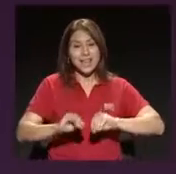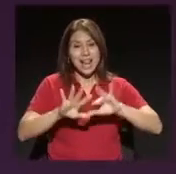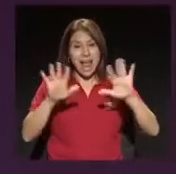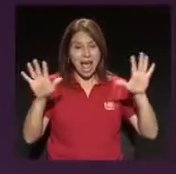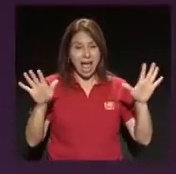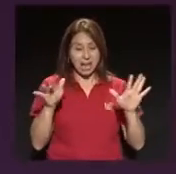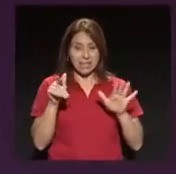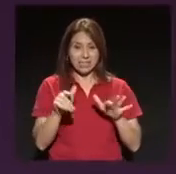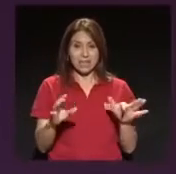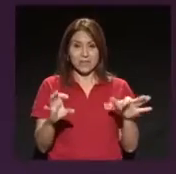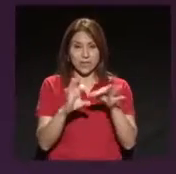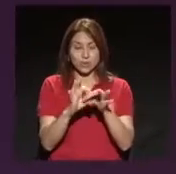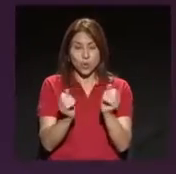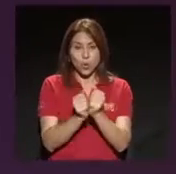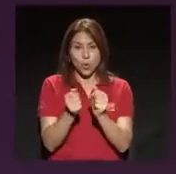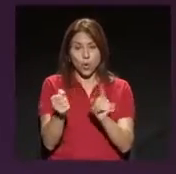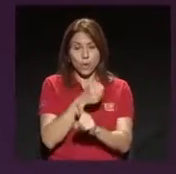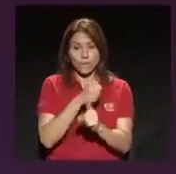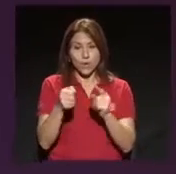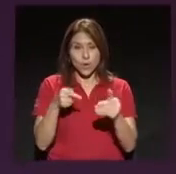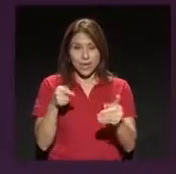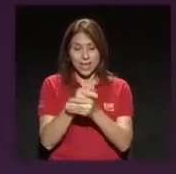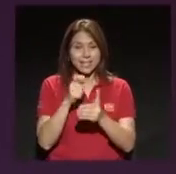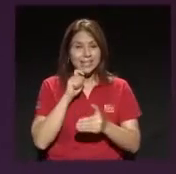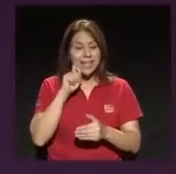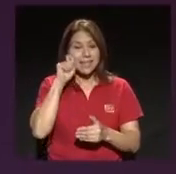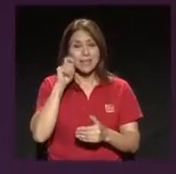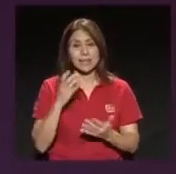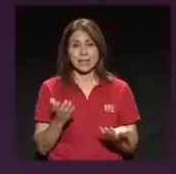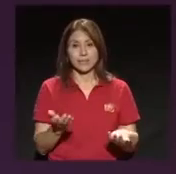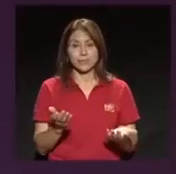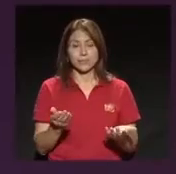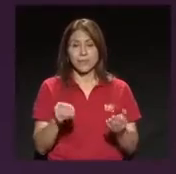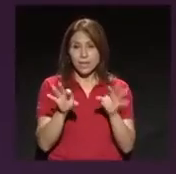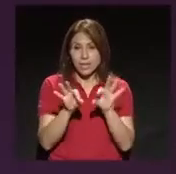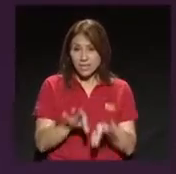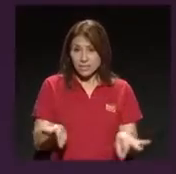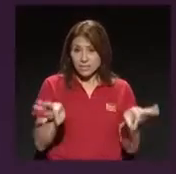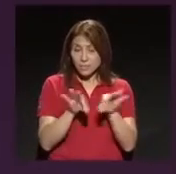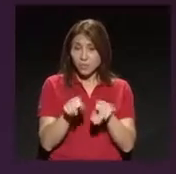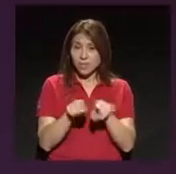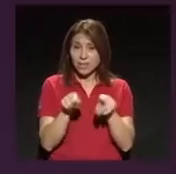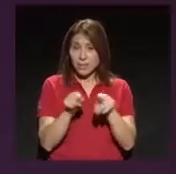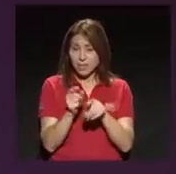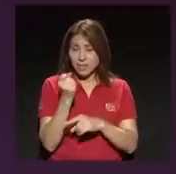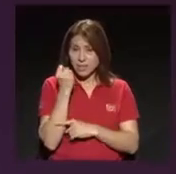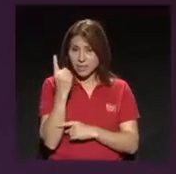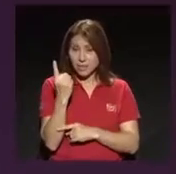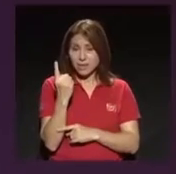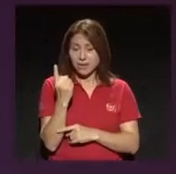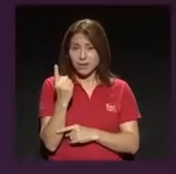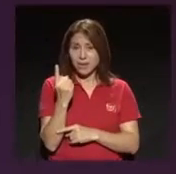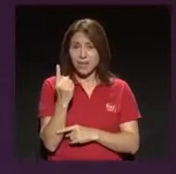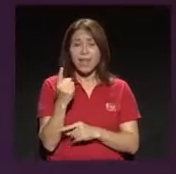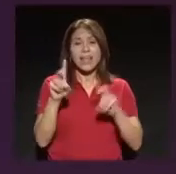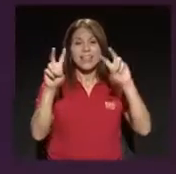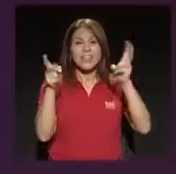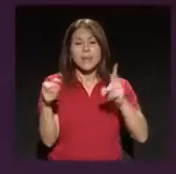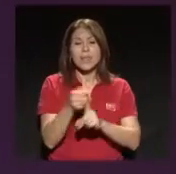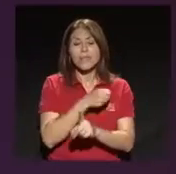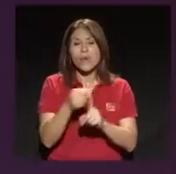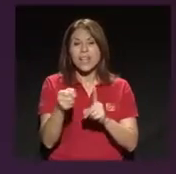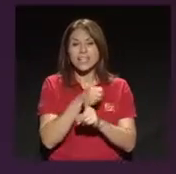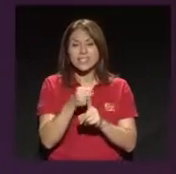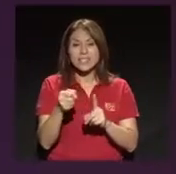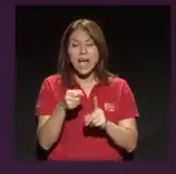relación a los casos de violencia de género. Y es importante también entender que el tema de violencia es principalmente contra